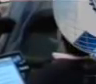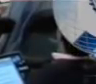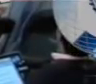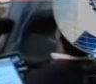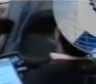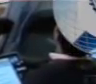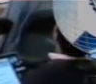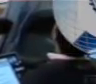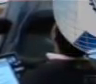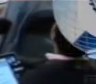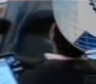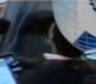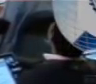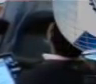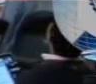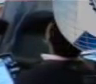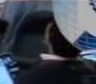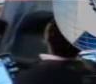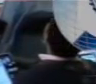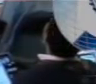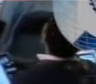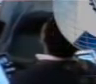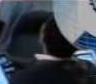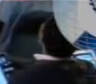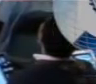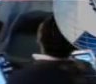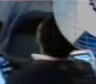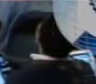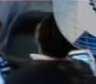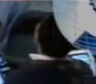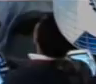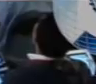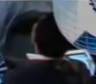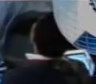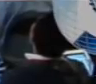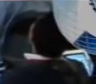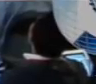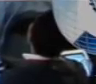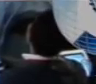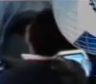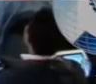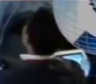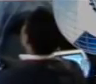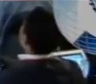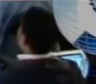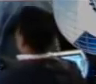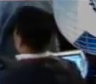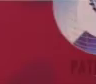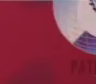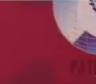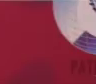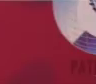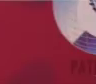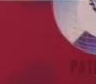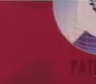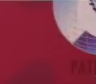Homero Fernández, son los que nos están ayudando. Invitamos